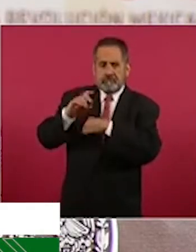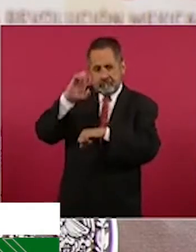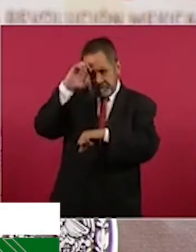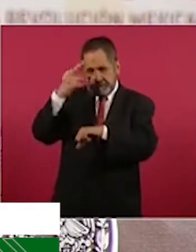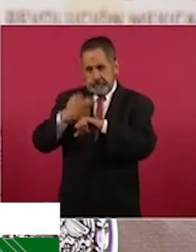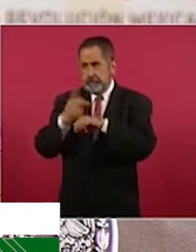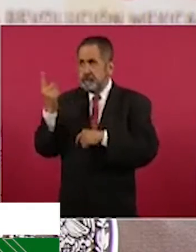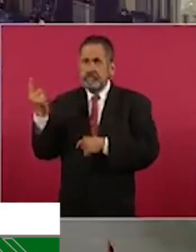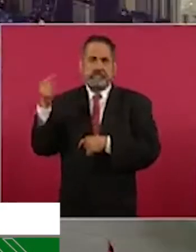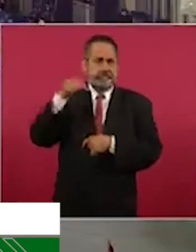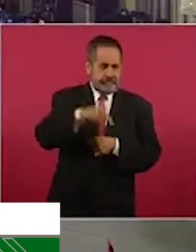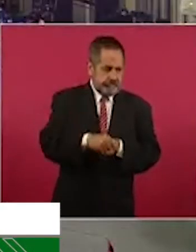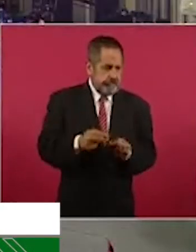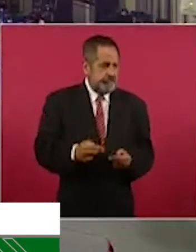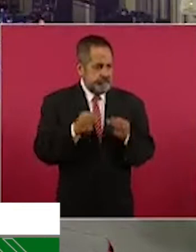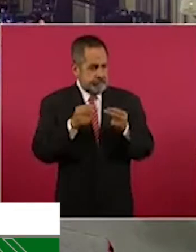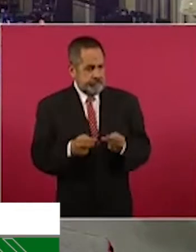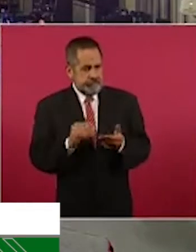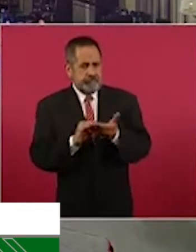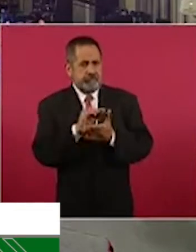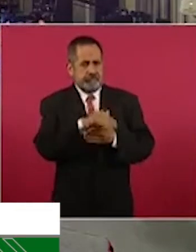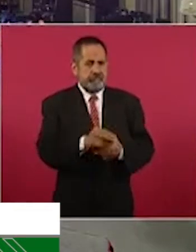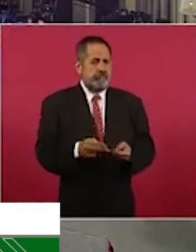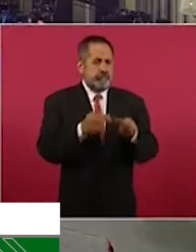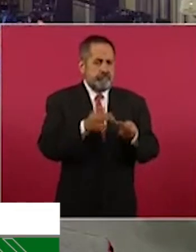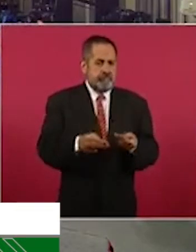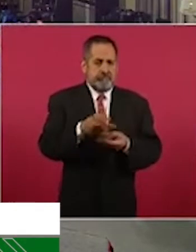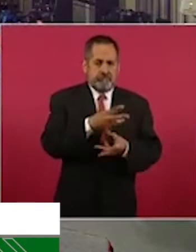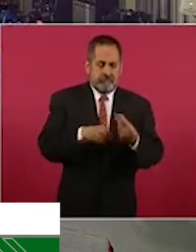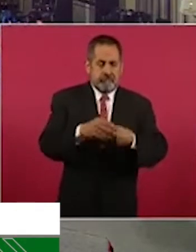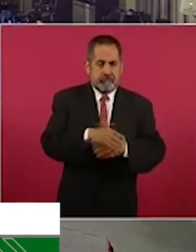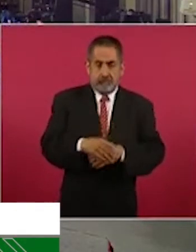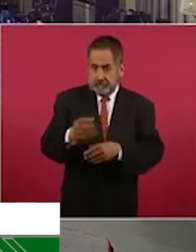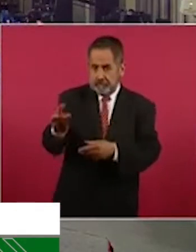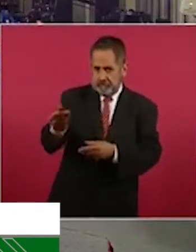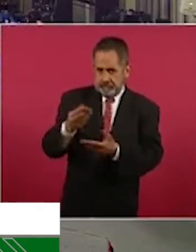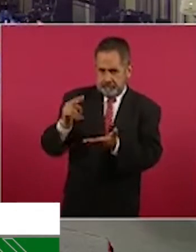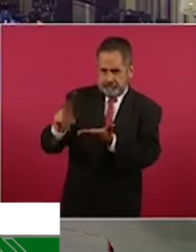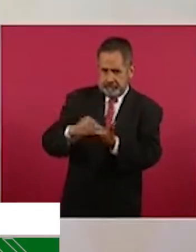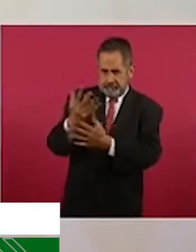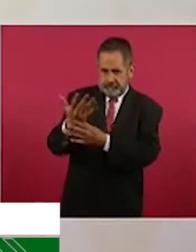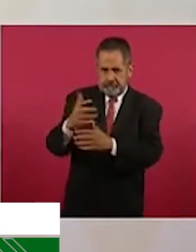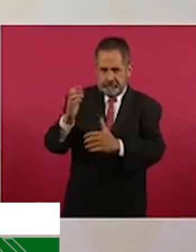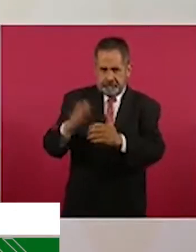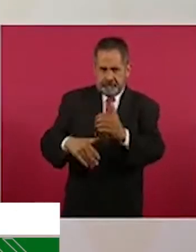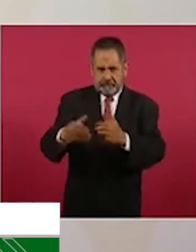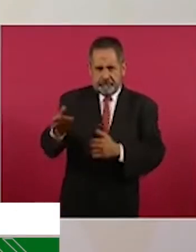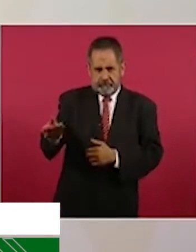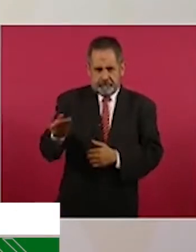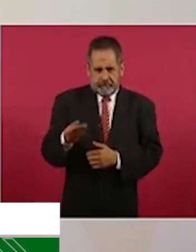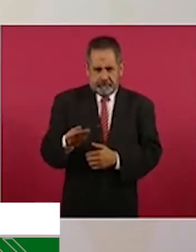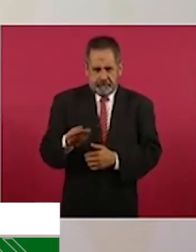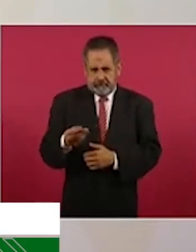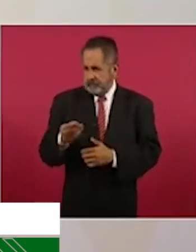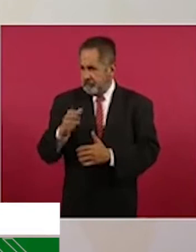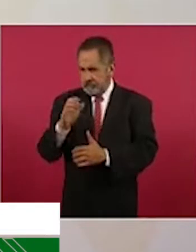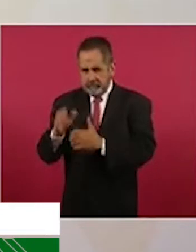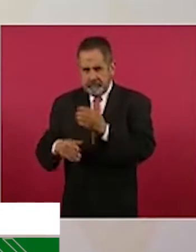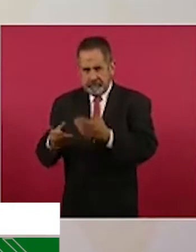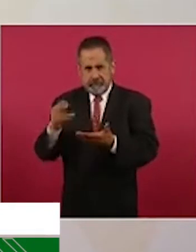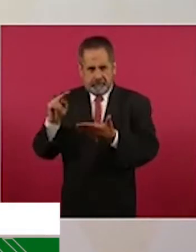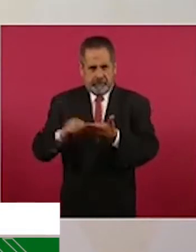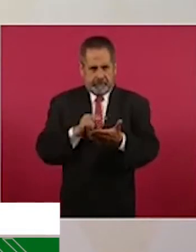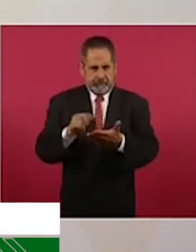El jefe del Ejecutivo reiteró que esperará la respuesta de Estados Unidos sobre su propuesta de no dejar fuera a ningún país en la Cumbre de